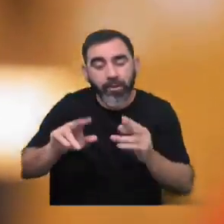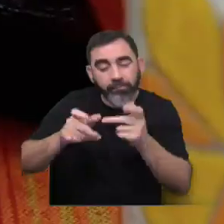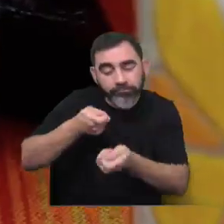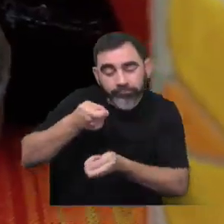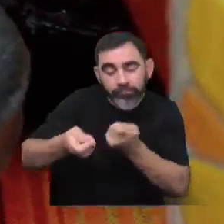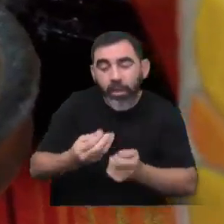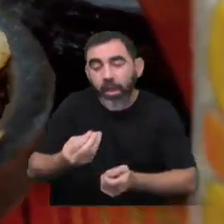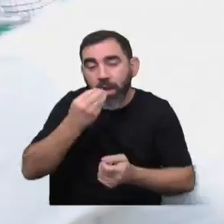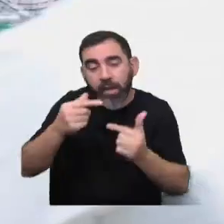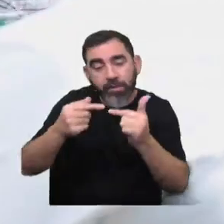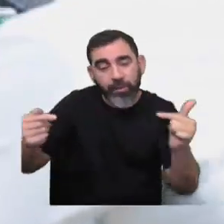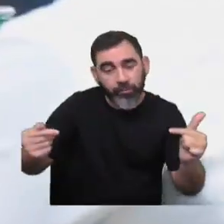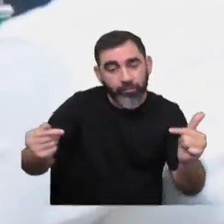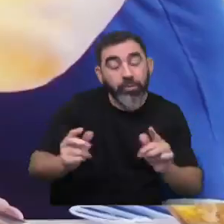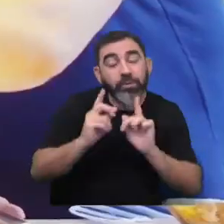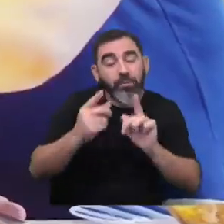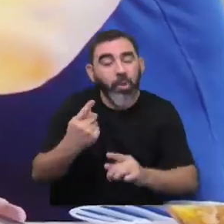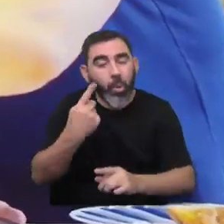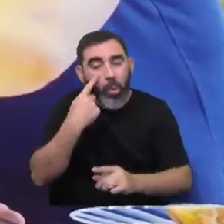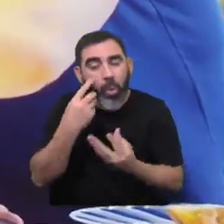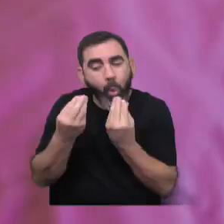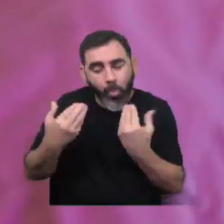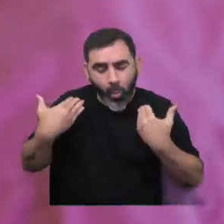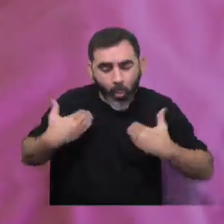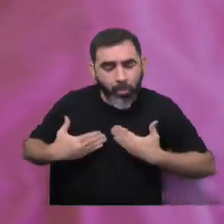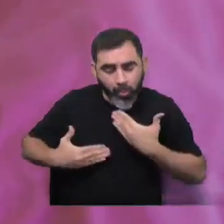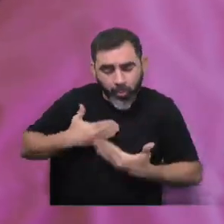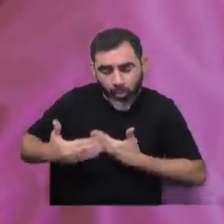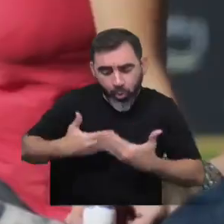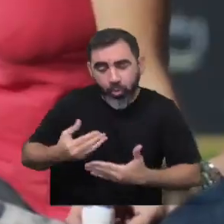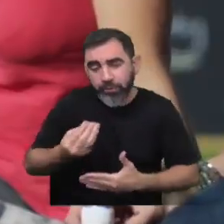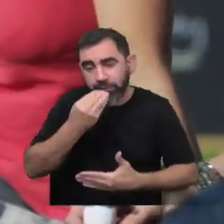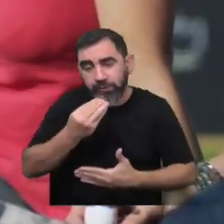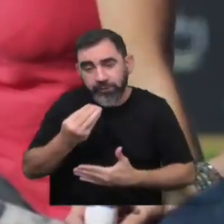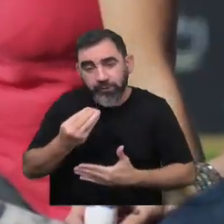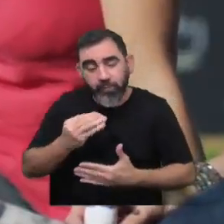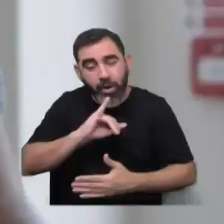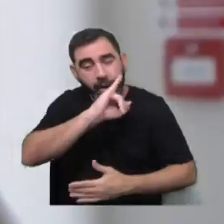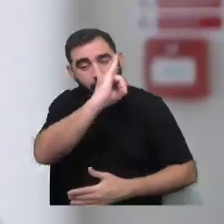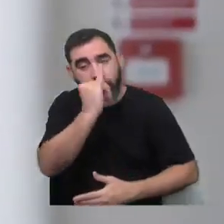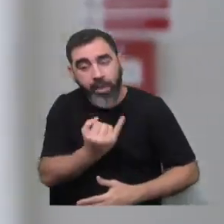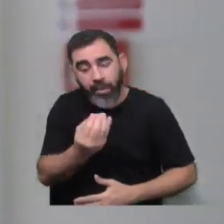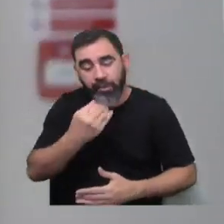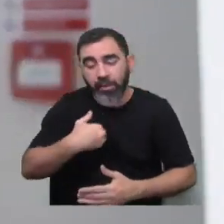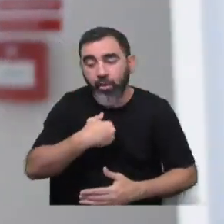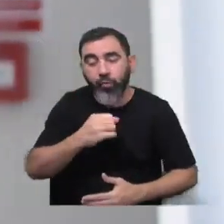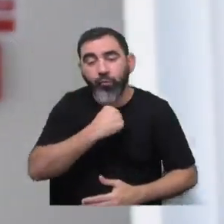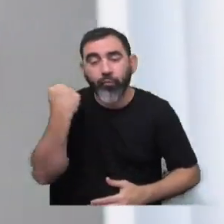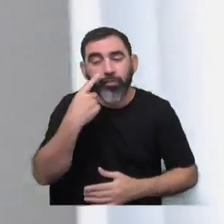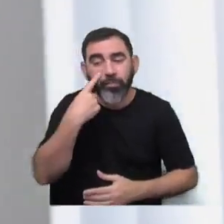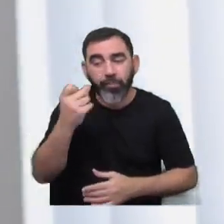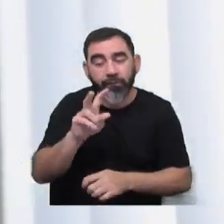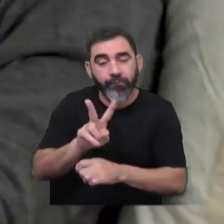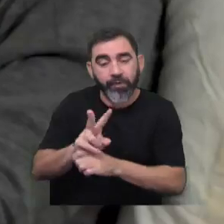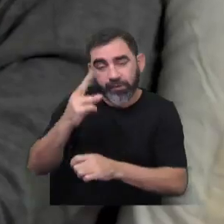nuestra alimentación. También conocemos cómo el organismo procesa los alimentos, para que nuestra dieta juegue un rol clave en la prevención y control